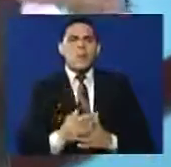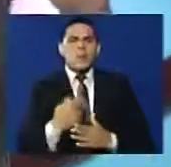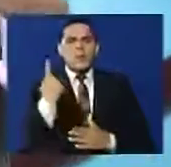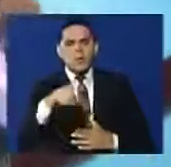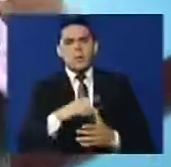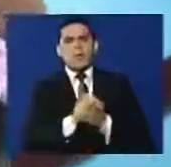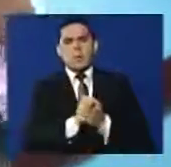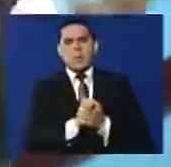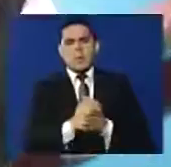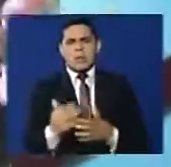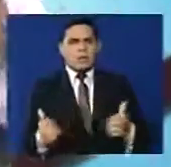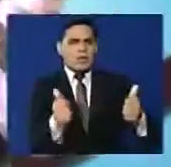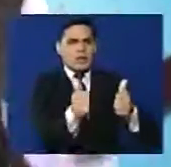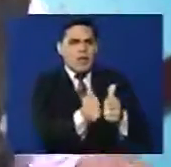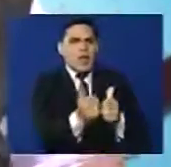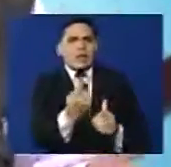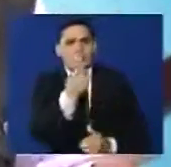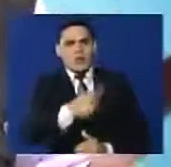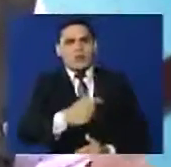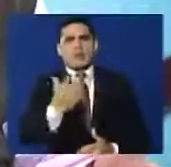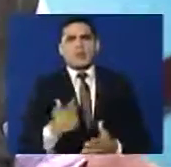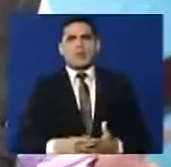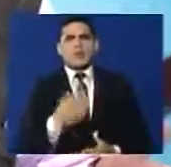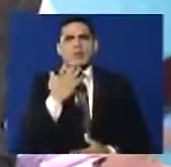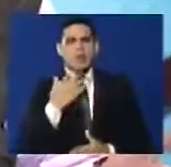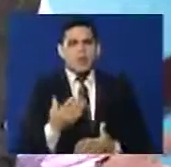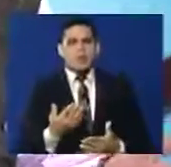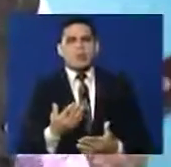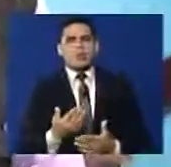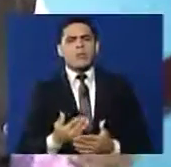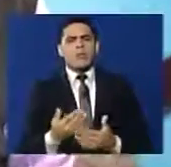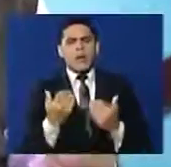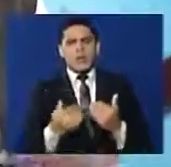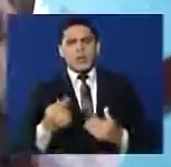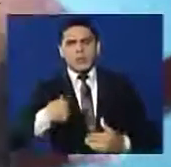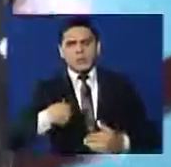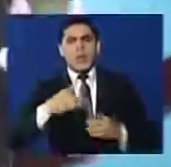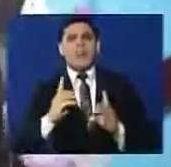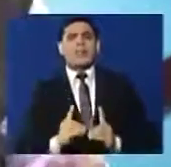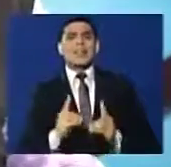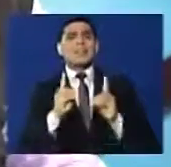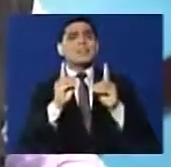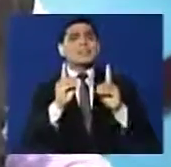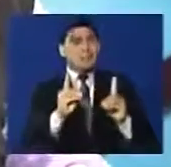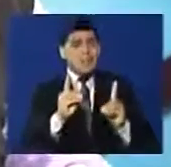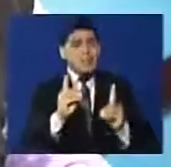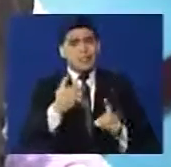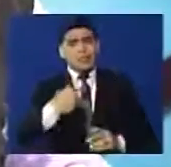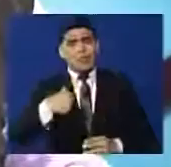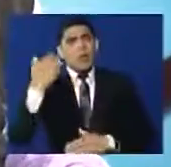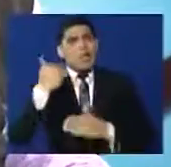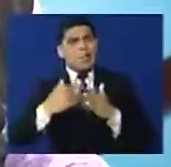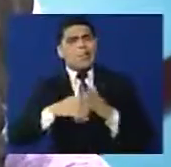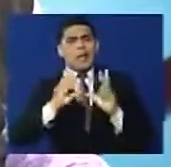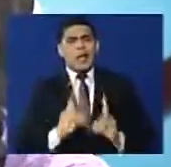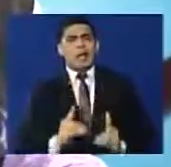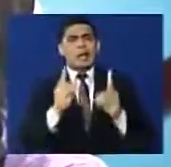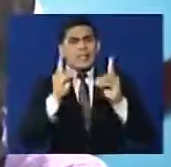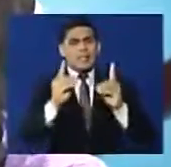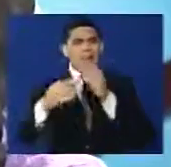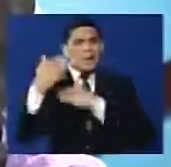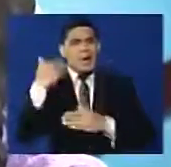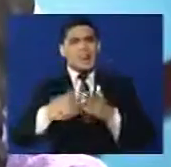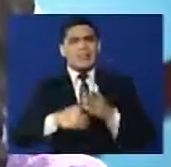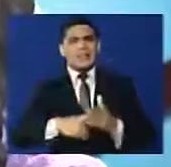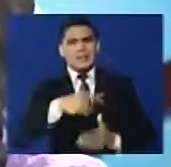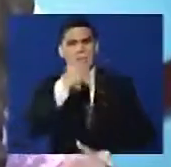amigo cercano, ser una persona cercana al candidato. La verdad es que las veces que yo he decidido, incluso cuando